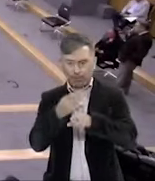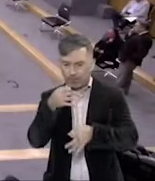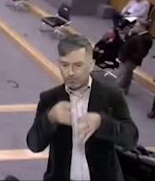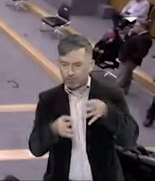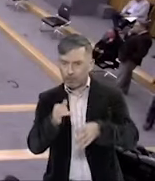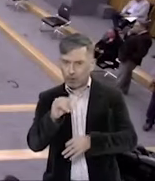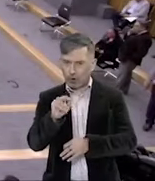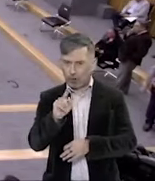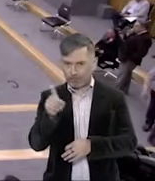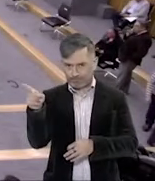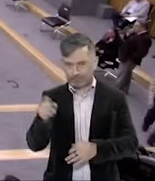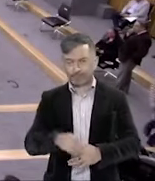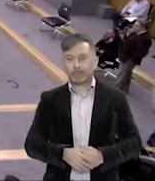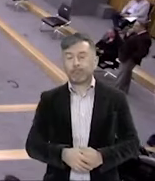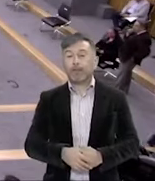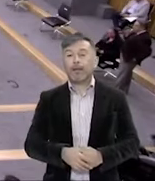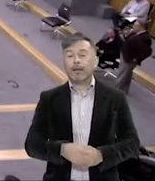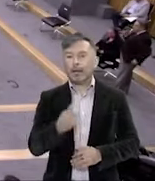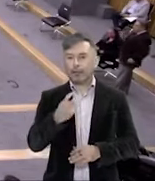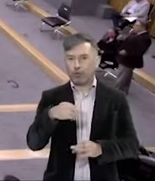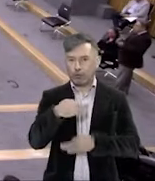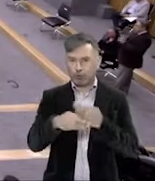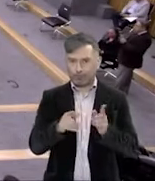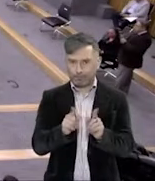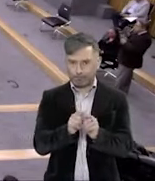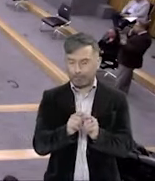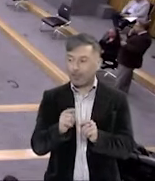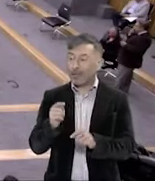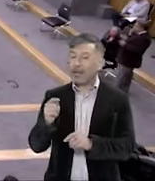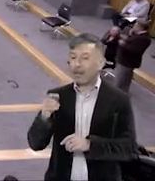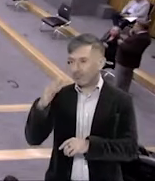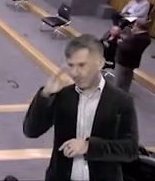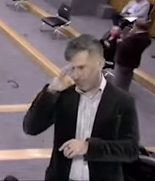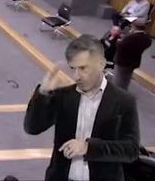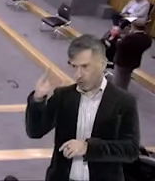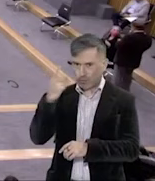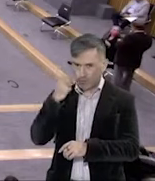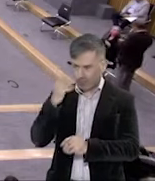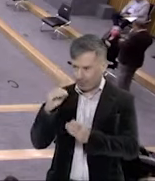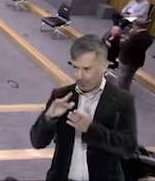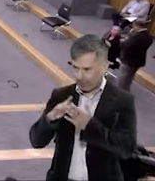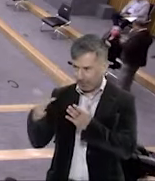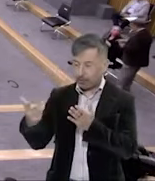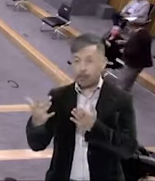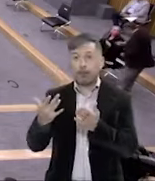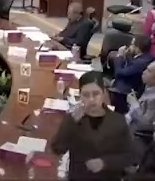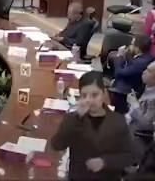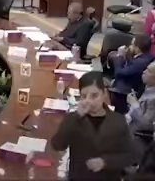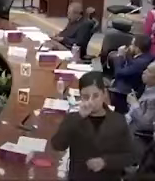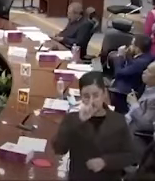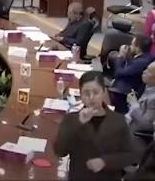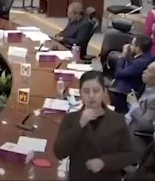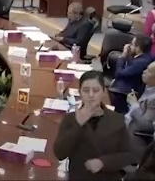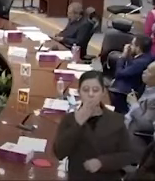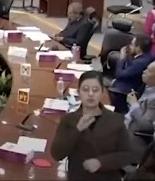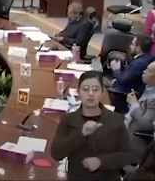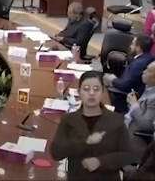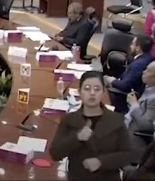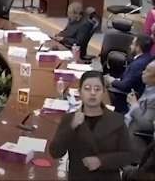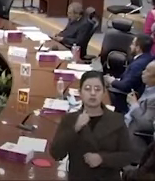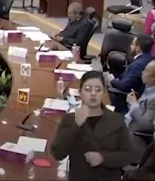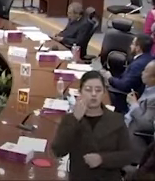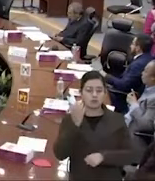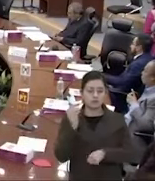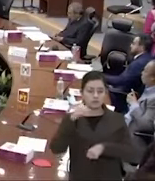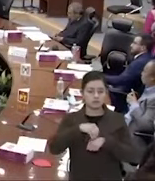de la sesión de ayer los representantes del Pri ante el INE pidieron en reiteradas ocasiones no votar el asunto y tomar